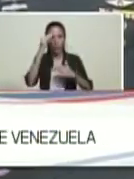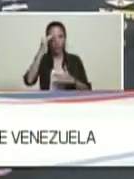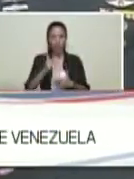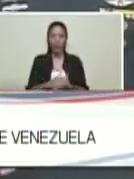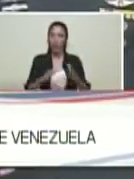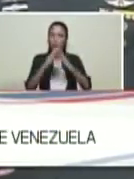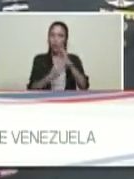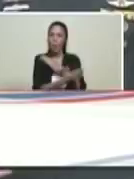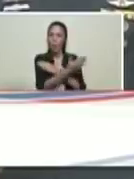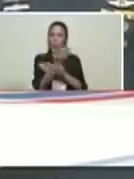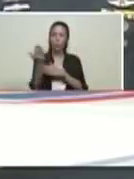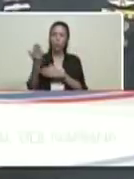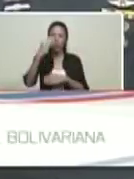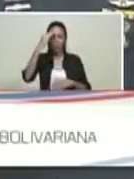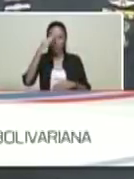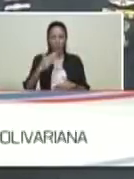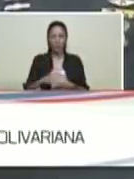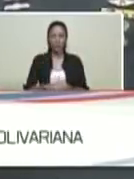conjunto